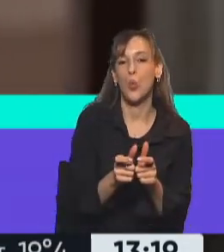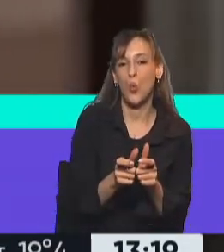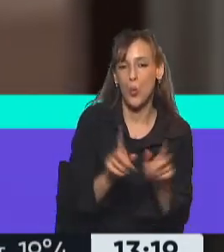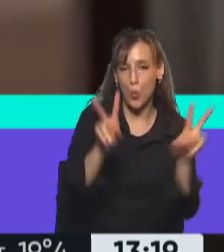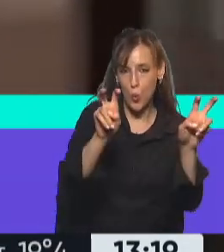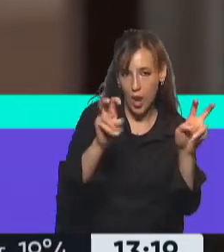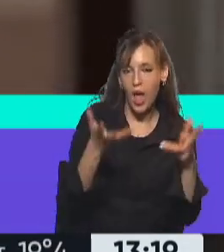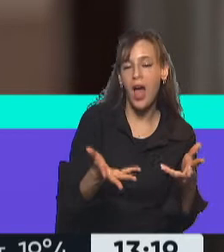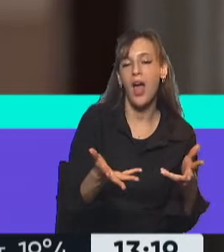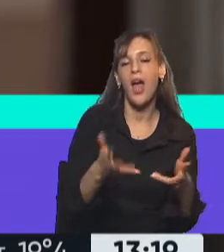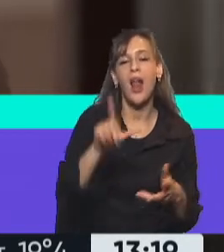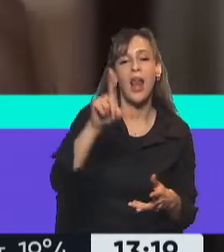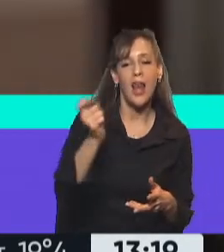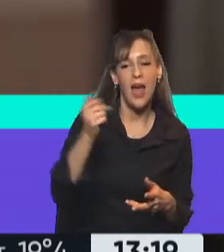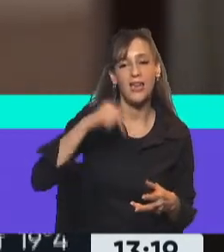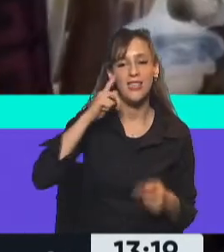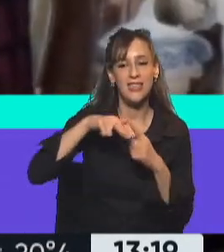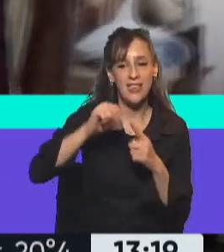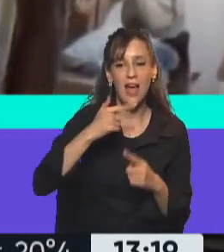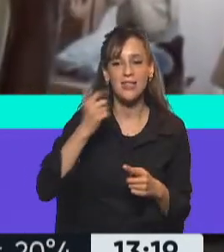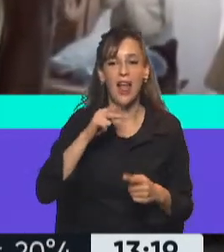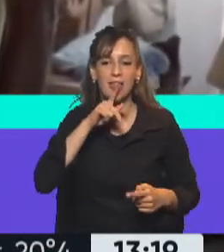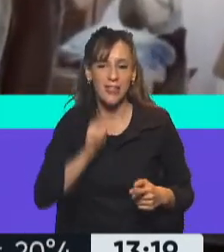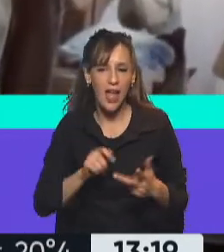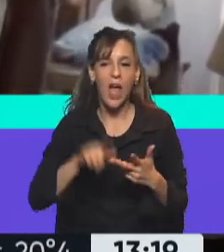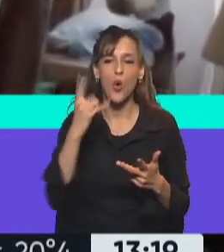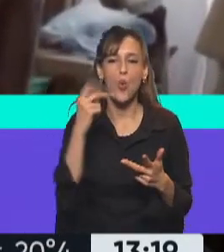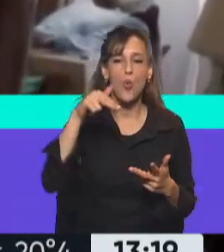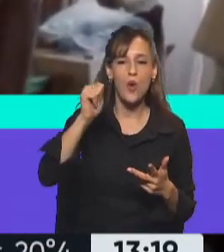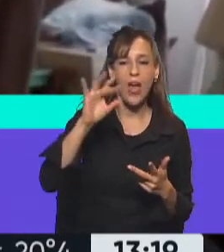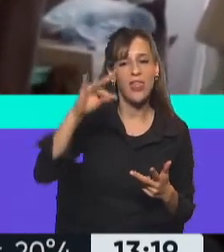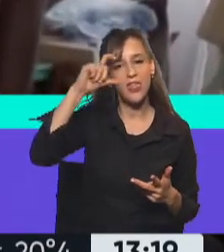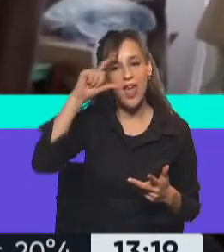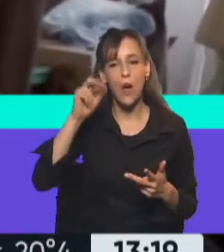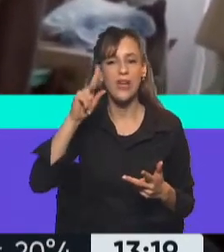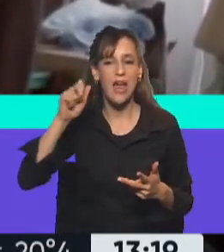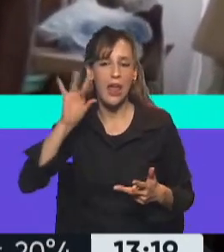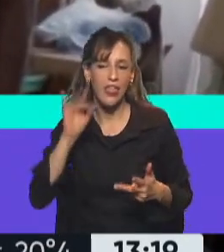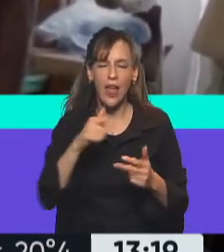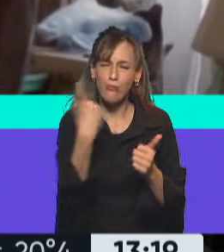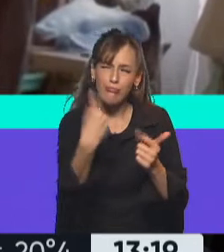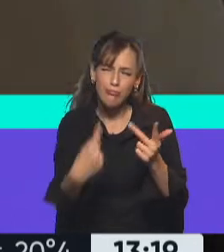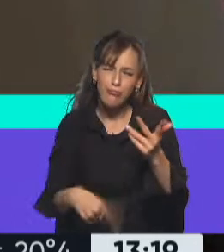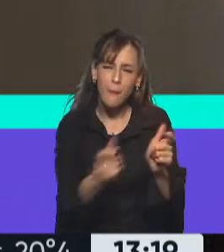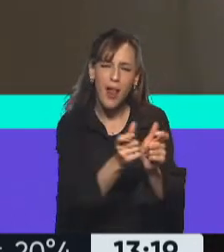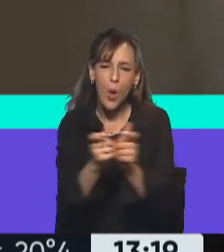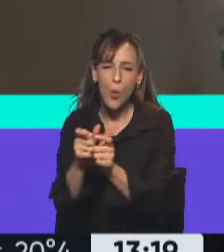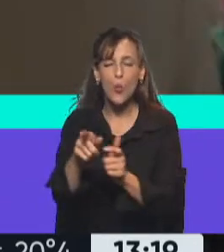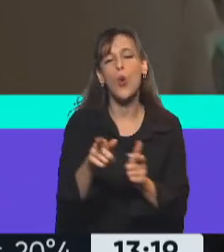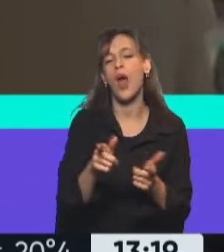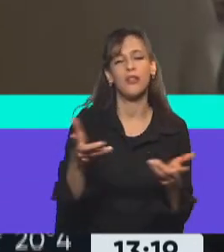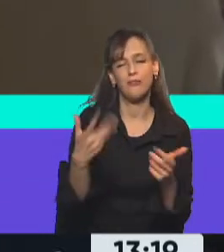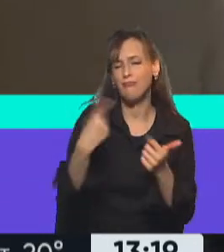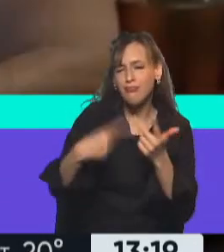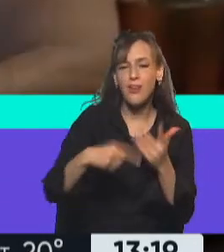Lucrecia Martelli, La Niña Santa también, Luna de Avellaneda de Campanella. Bueno, las imágenes que estábamos viendo allí de Sueño Florianópolis, Familia